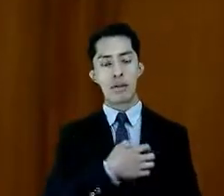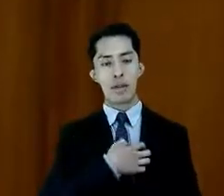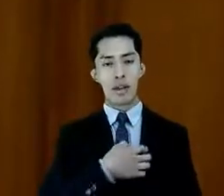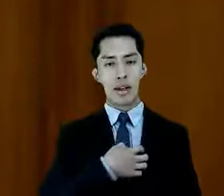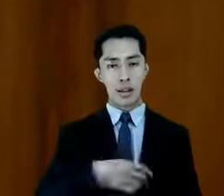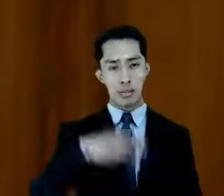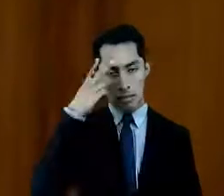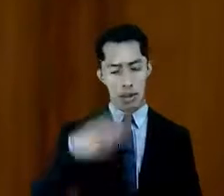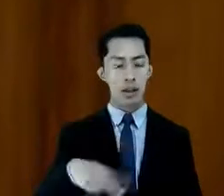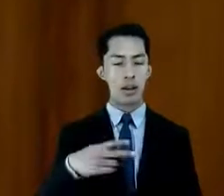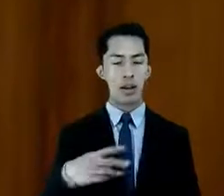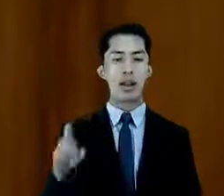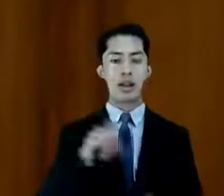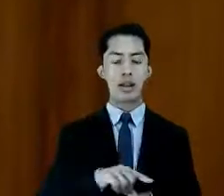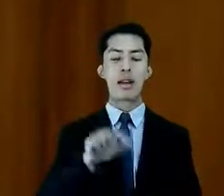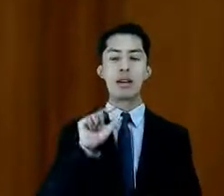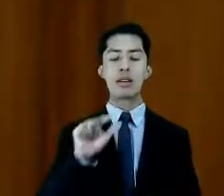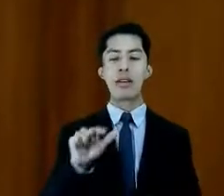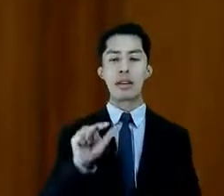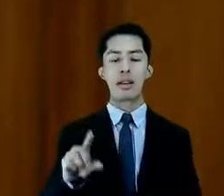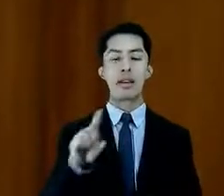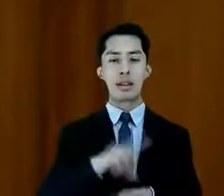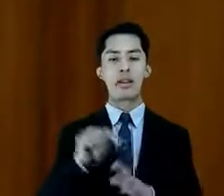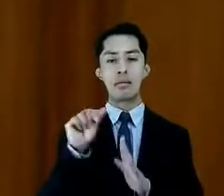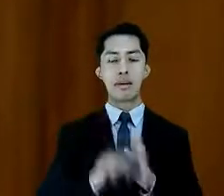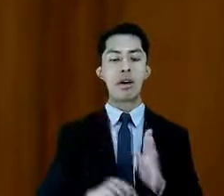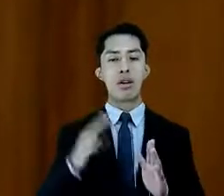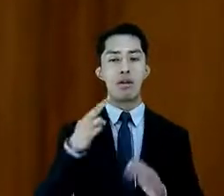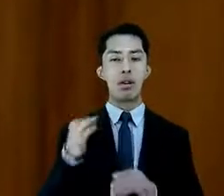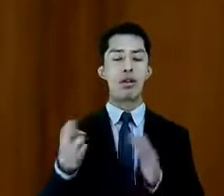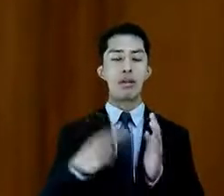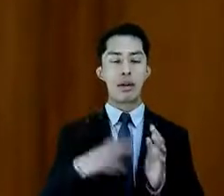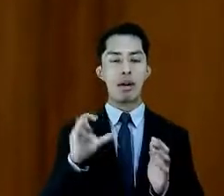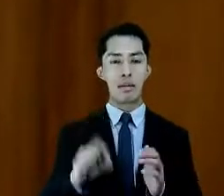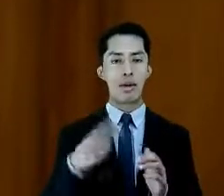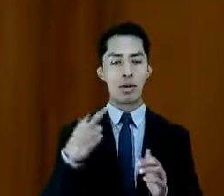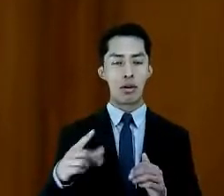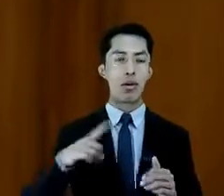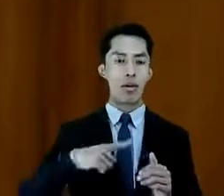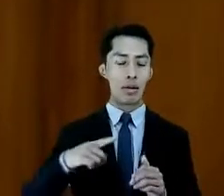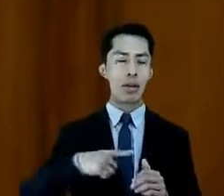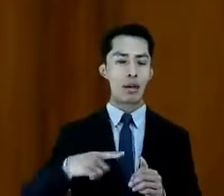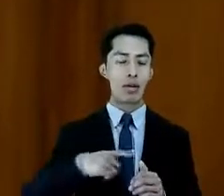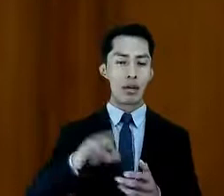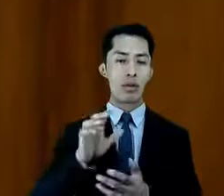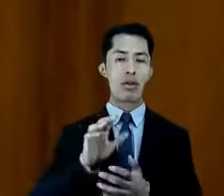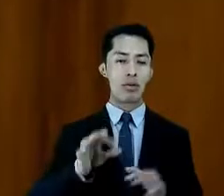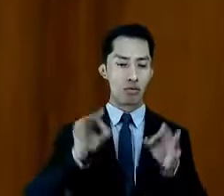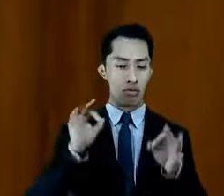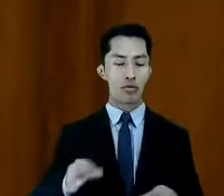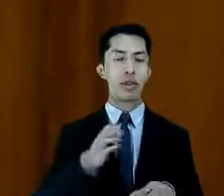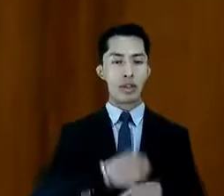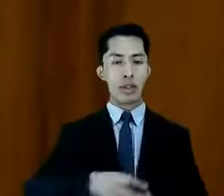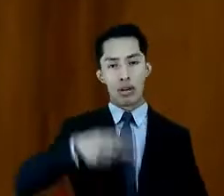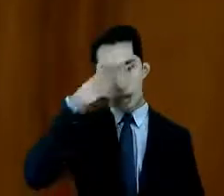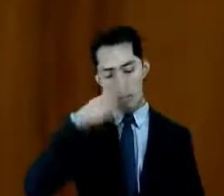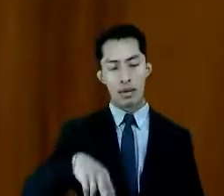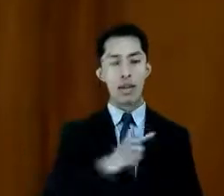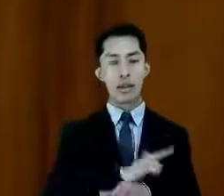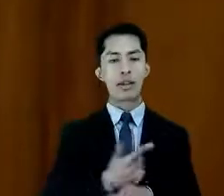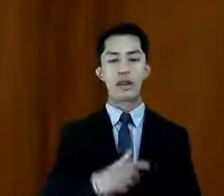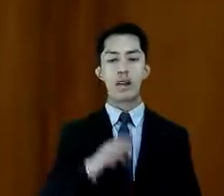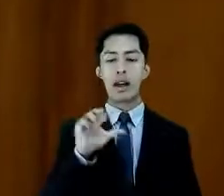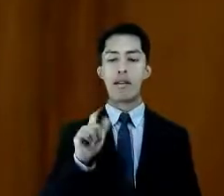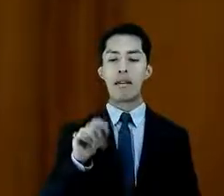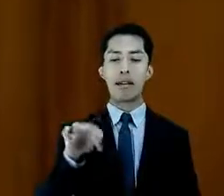de México, a los 17 días del mes de noviembre de 2022, el gobernador constitucional del Estado de México,